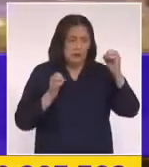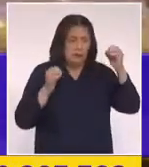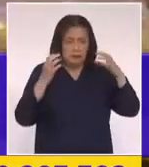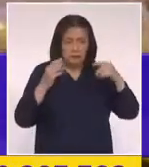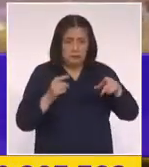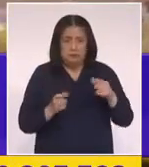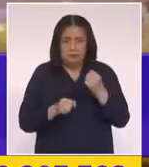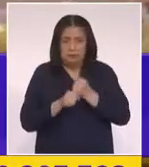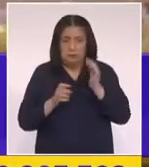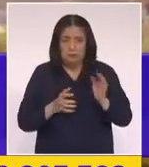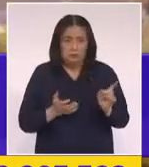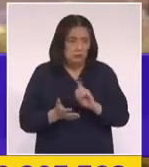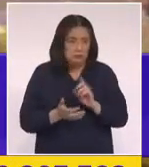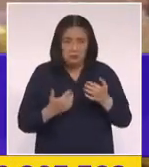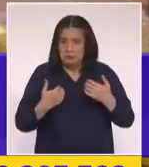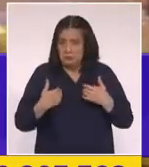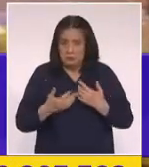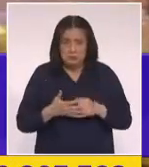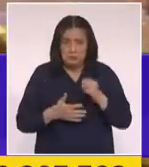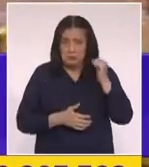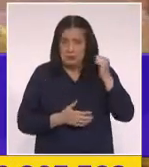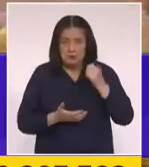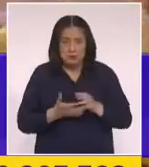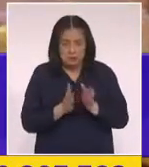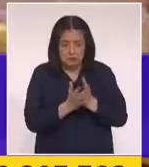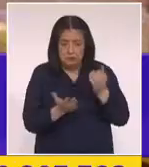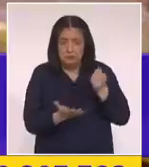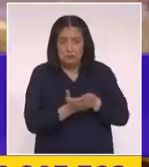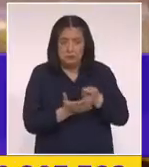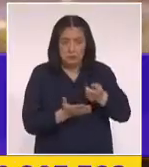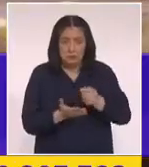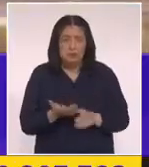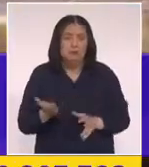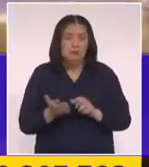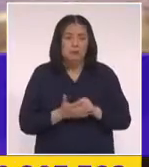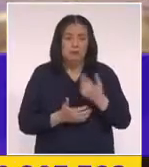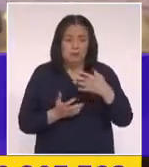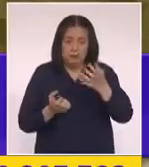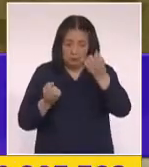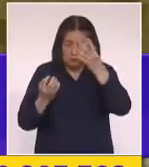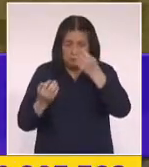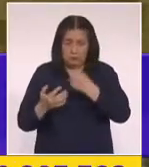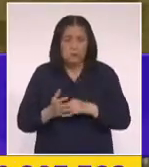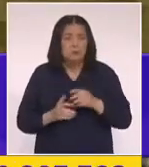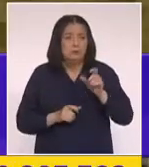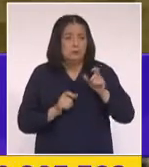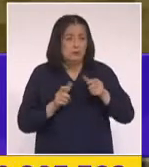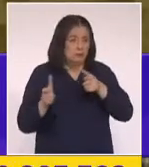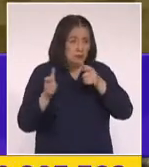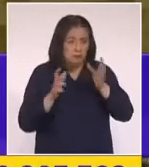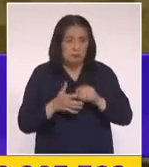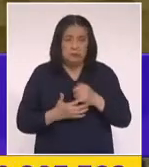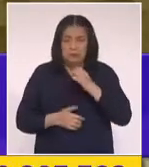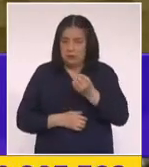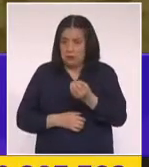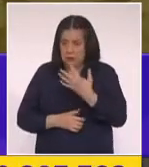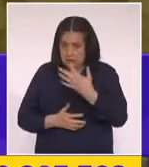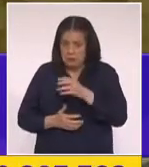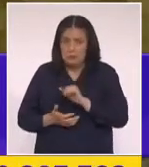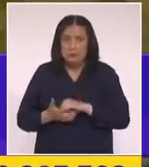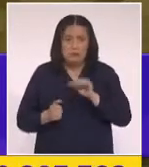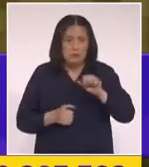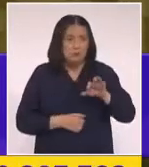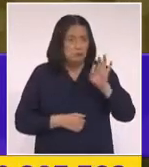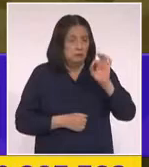sus trabajadores no contaban con el derecho a planilla. Ya tenemos ciertos reportes de nuestro personal inspectivo y lo que está advirtiendo es que efectivamente